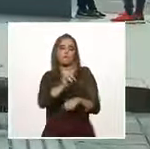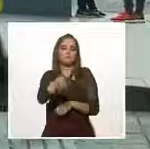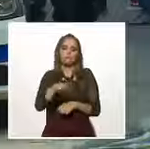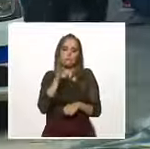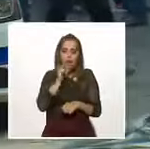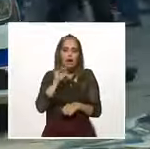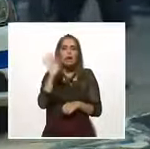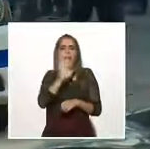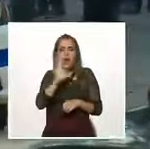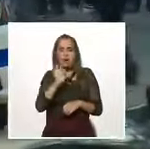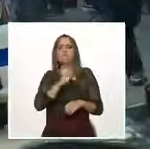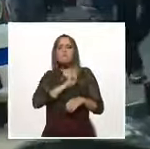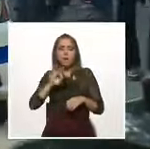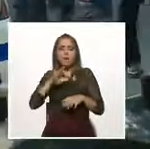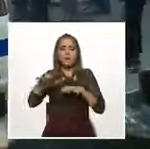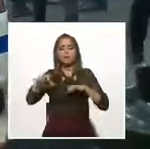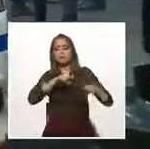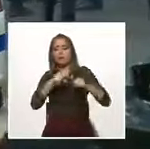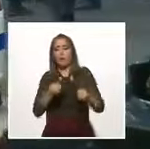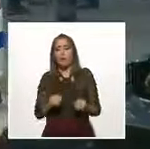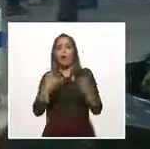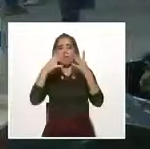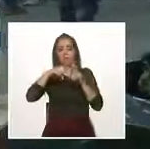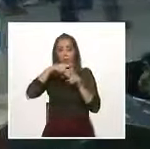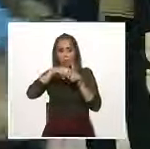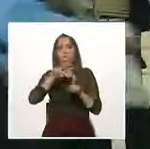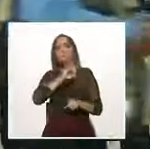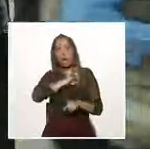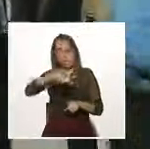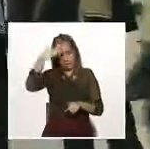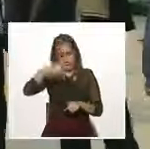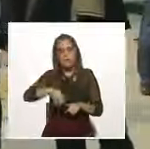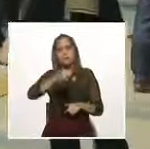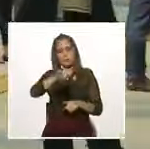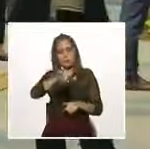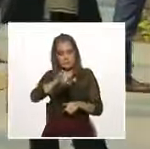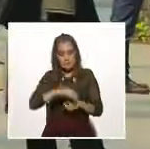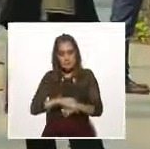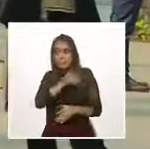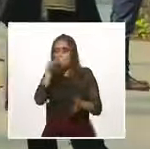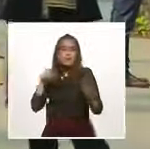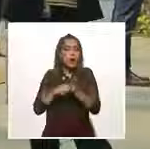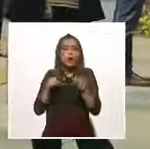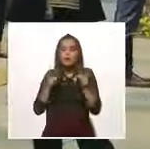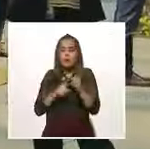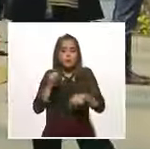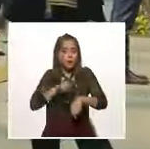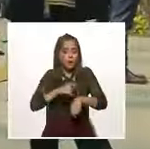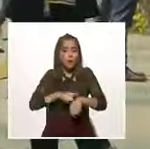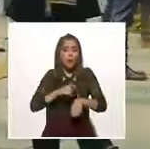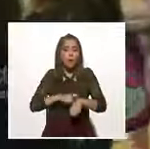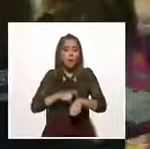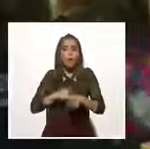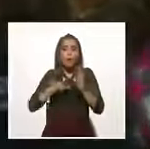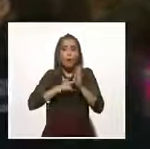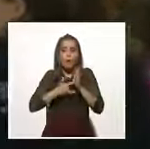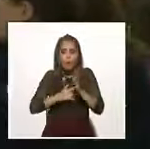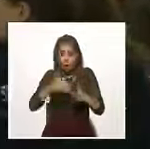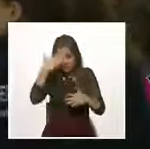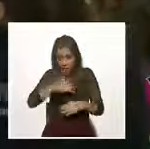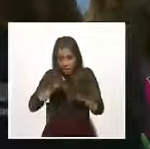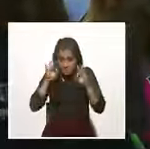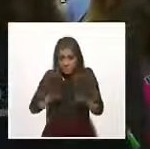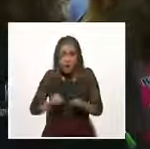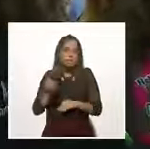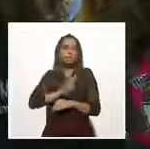probable. El lugar donde puedan ocurrir, no sabemos exactamente la hora y el día en que van a ocurrir. Entonces, por